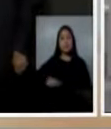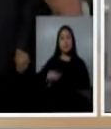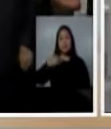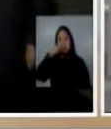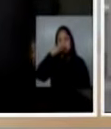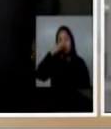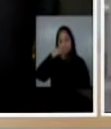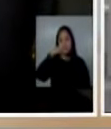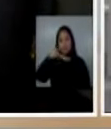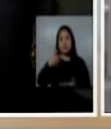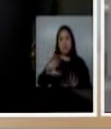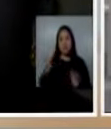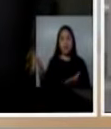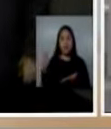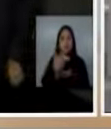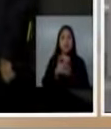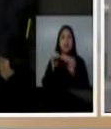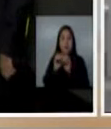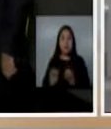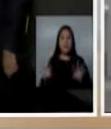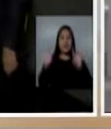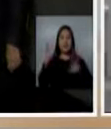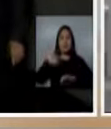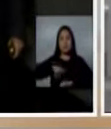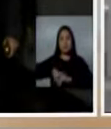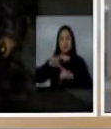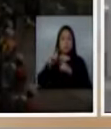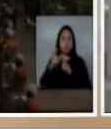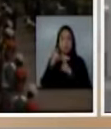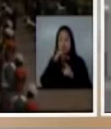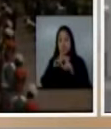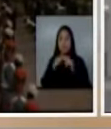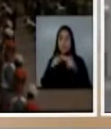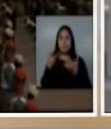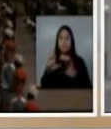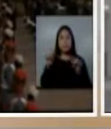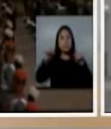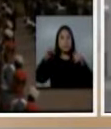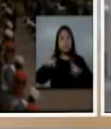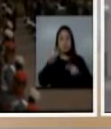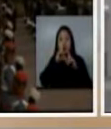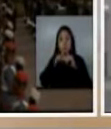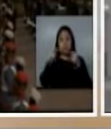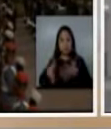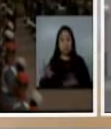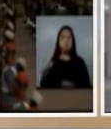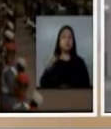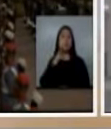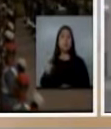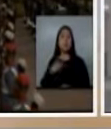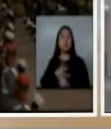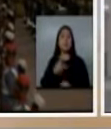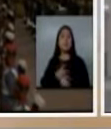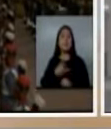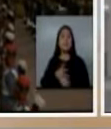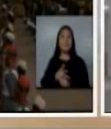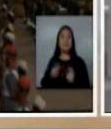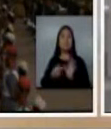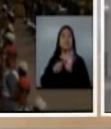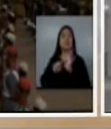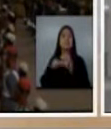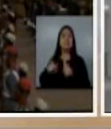pues ellos tienen contemplada esta reunión. Aproximadamente son 45 minutos los que se van a tardar ellos abordando temas de